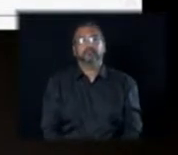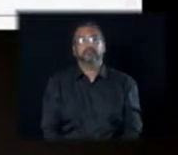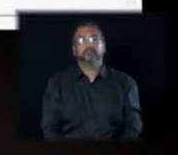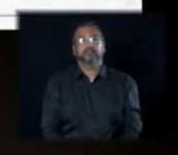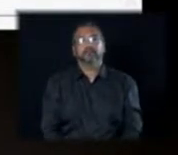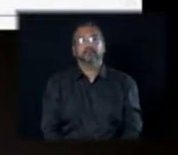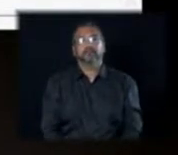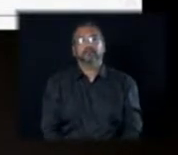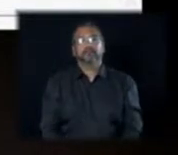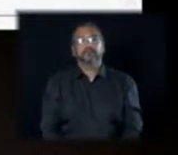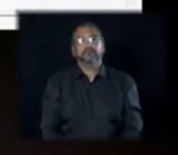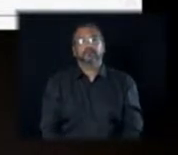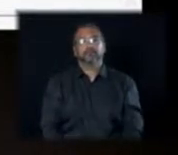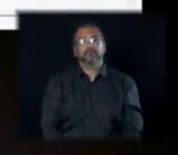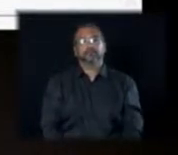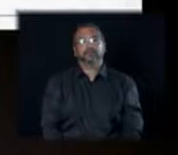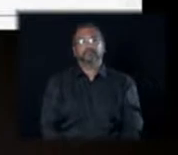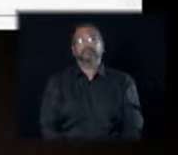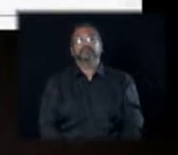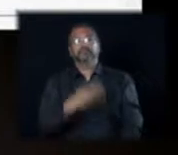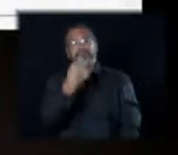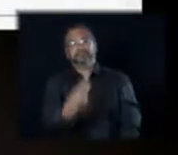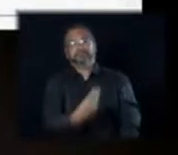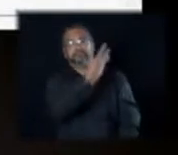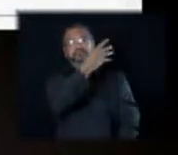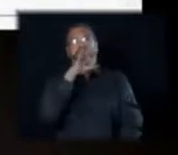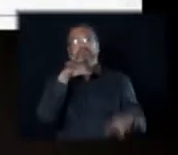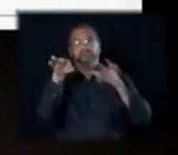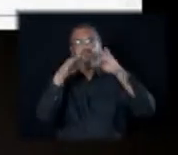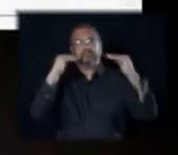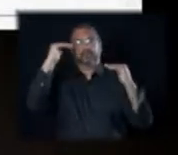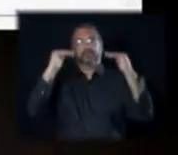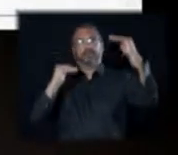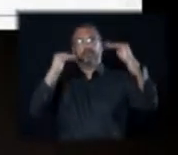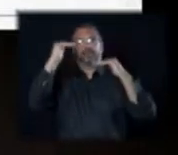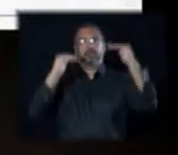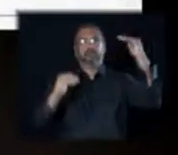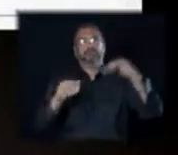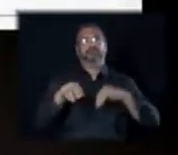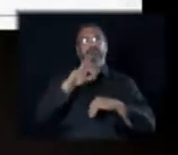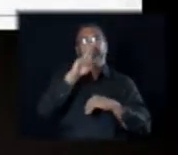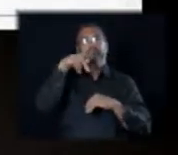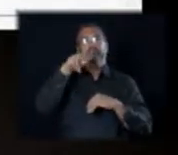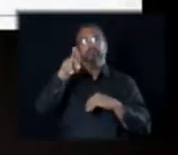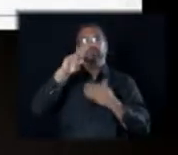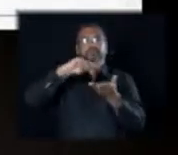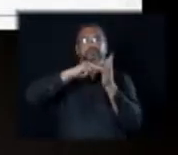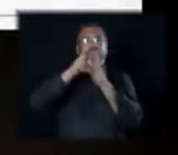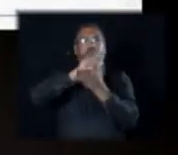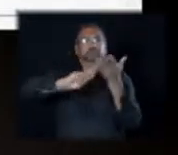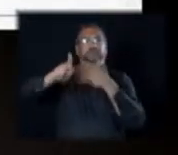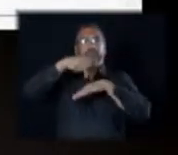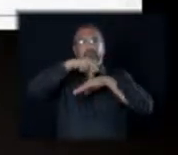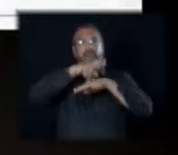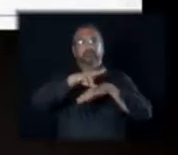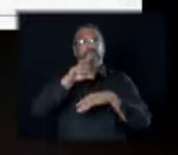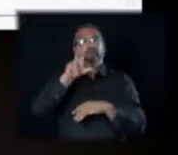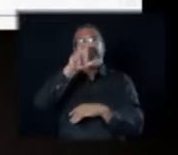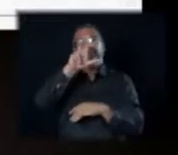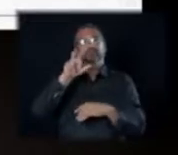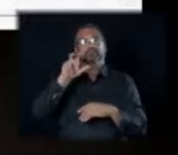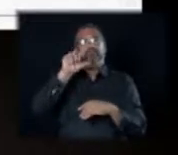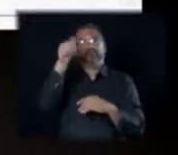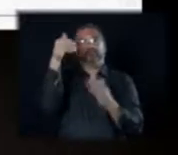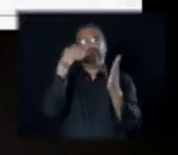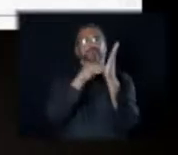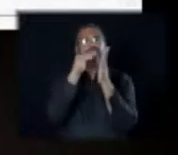en la población de Puerto Rico. Esta diapositiva son las cuentas operacionales de la UPR, de la Universidad de Puerto Rico, que